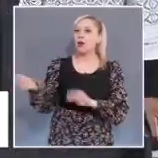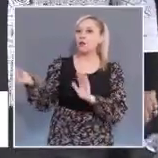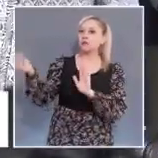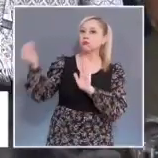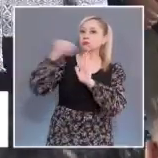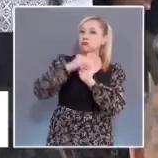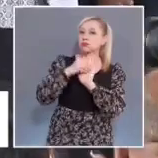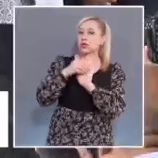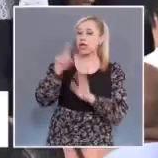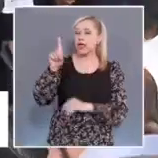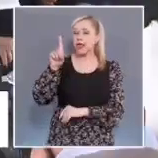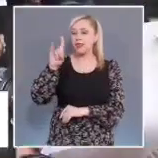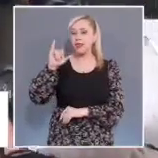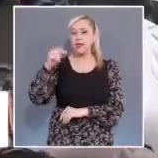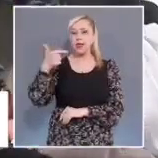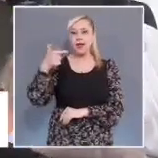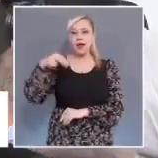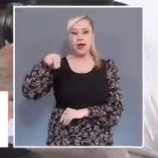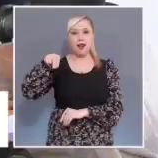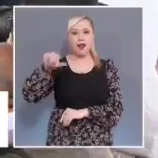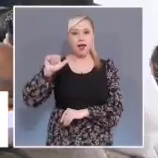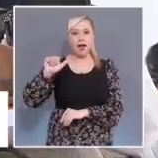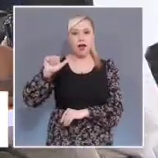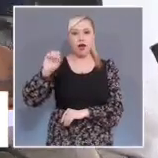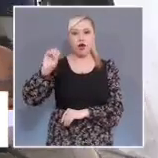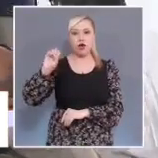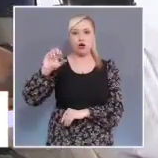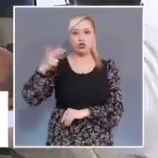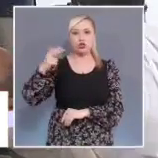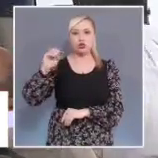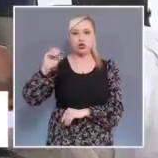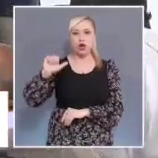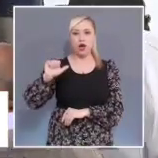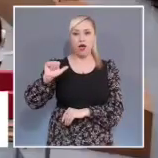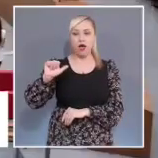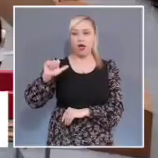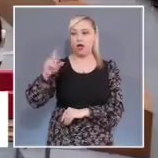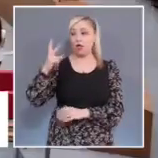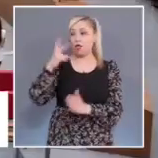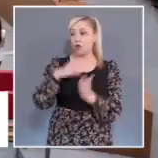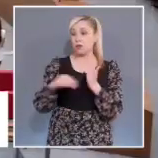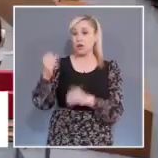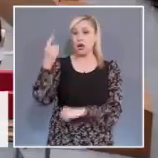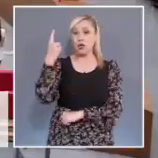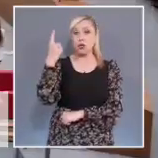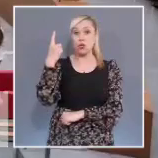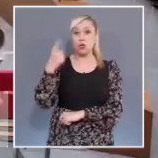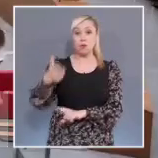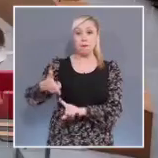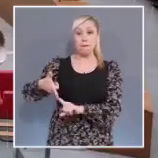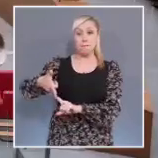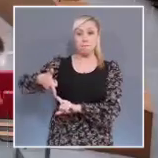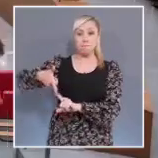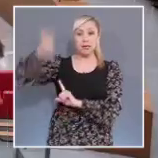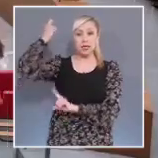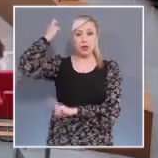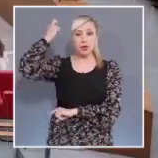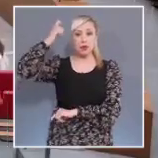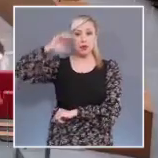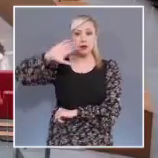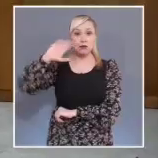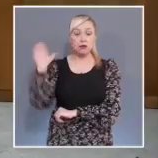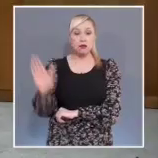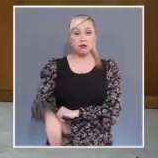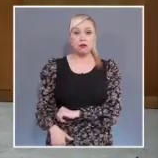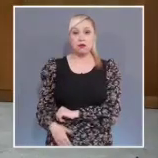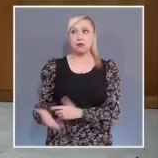defensora de derechos humanos asesinada en 2001 luego de años de amenazas por su labor. El acto forma parte de las medidas de reparación